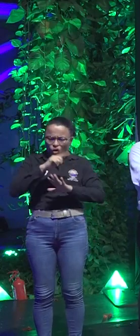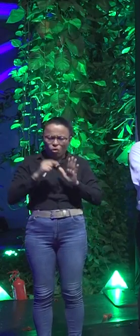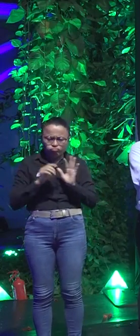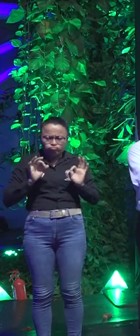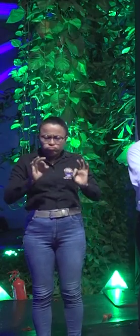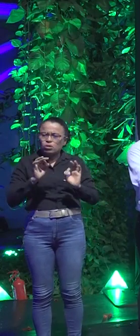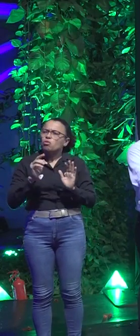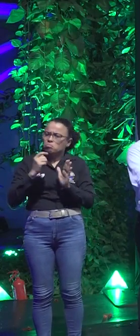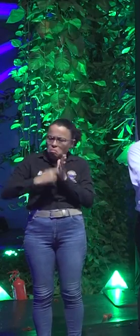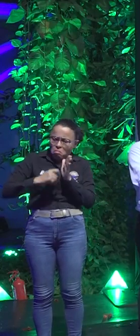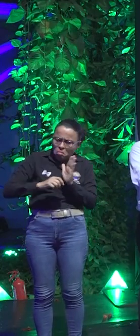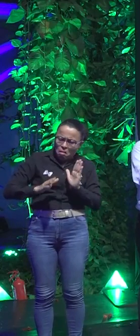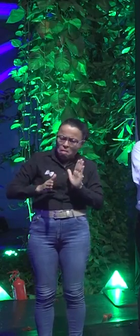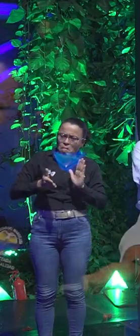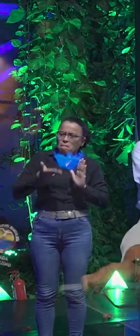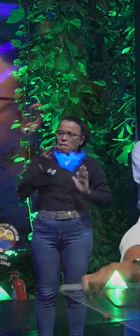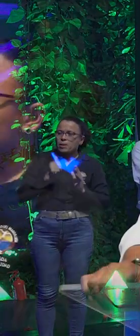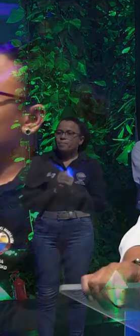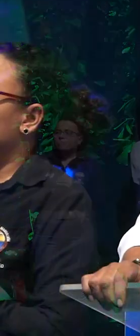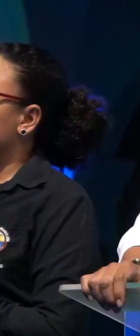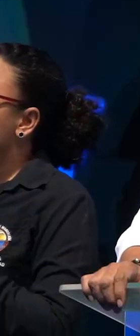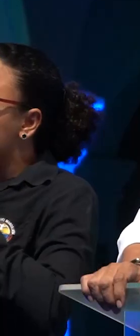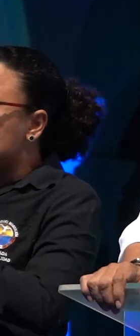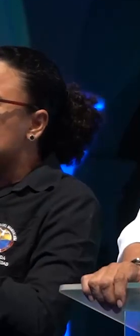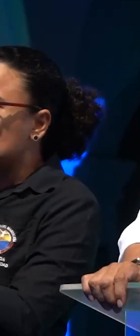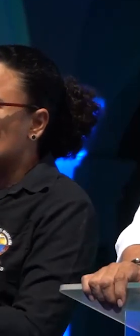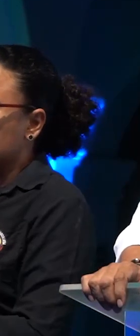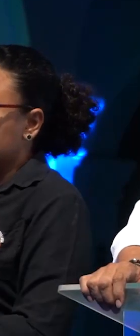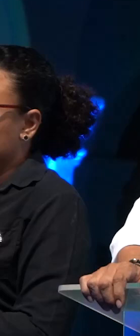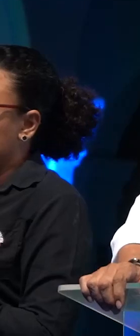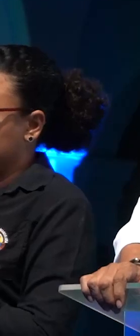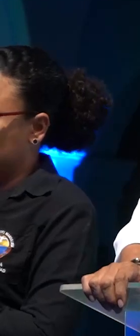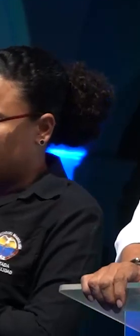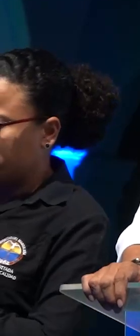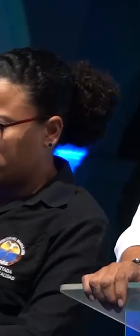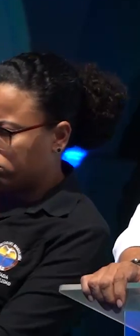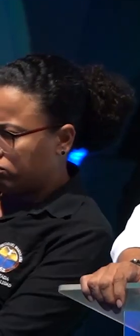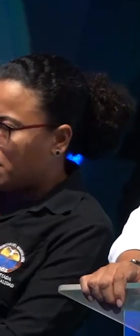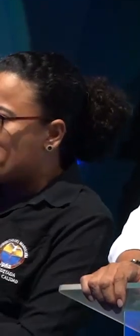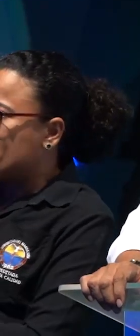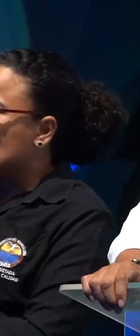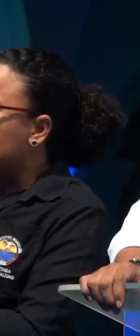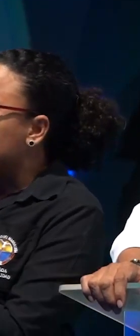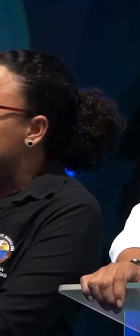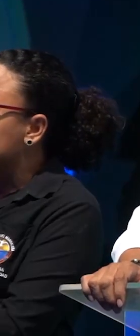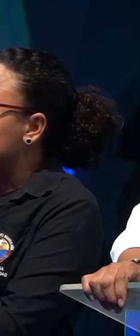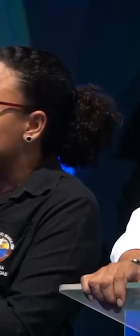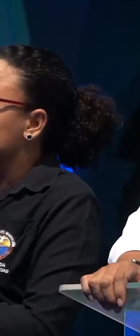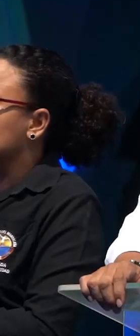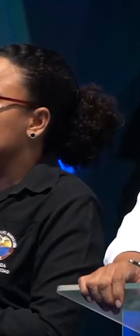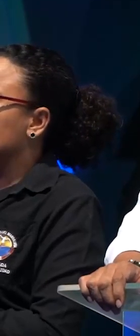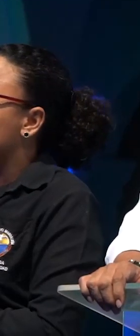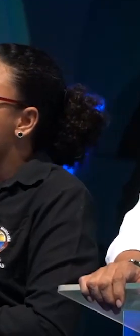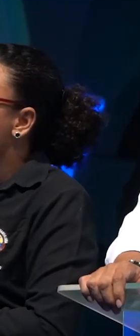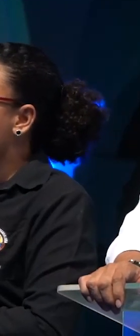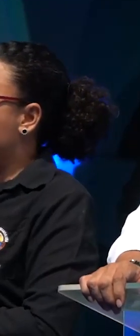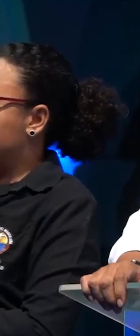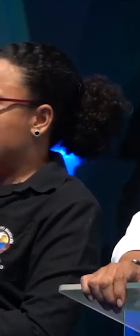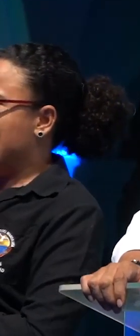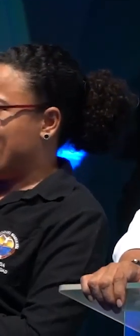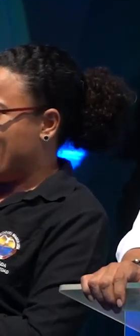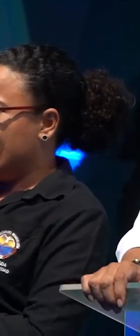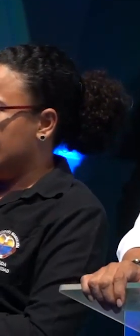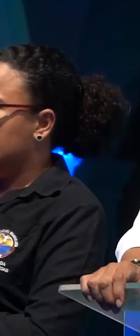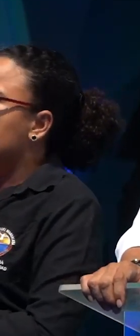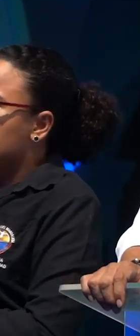estudiante nuestra de ingeniería civil que tiene esclerosis múltiple, degenerativa. Cada vez pierde más movilidad, sin embargo, sus